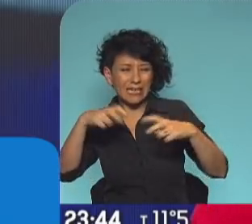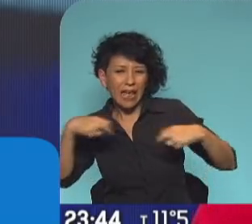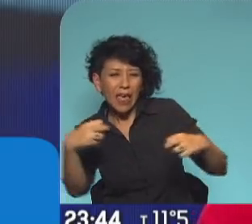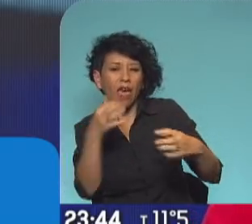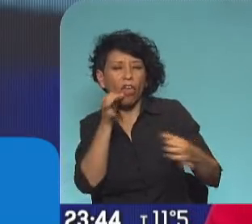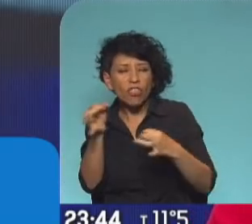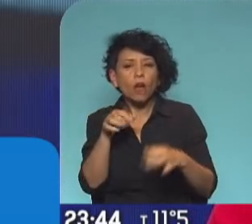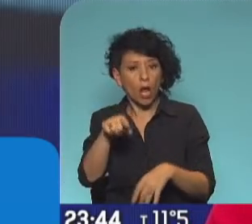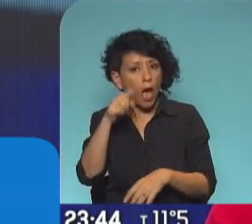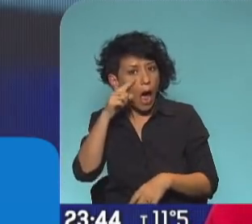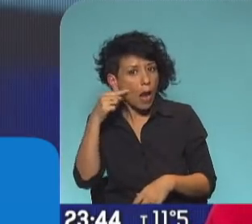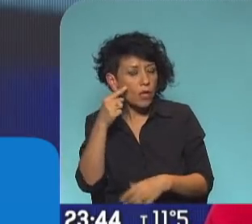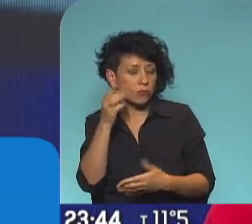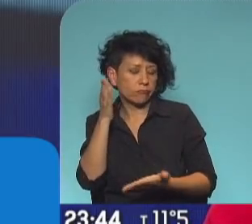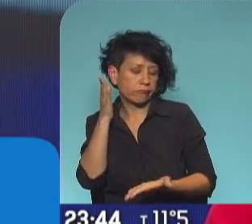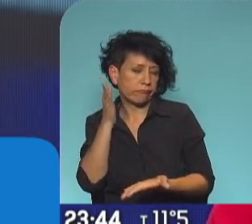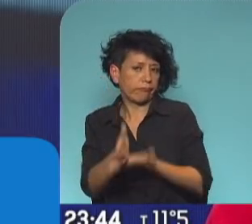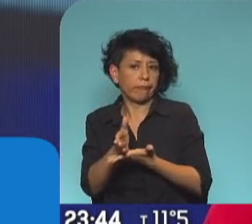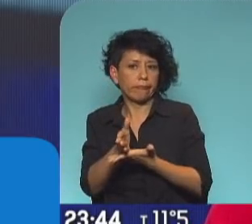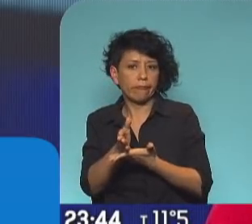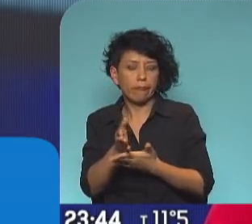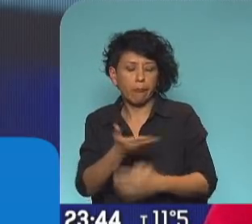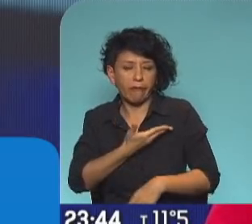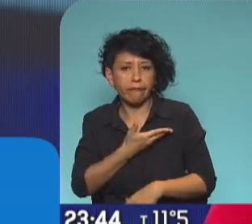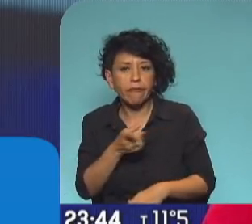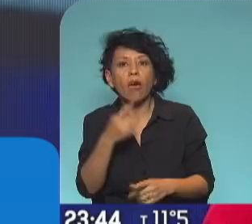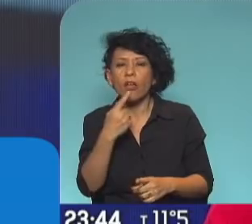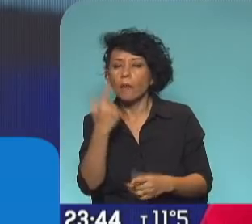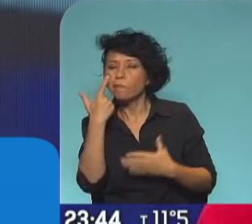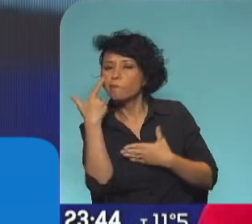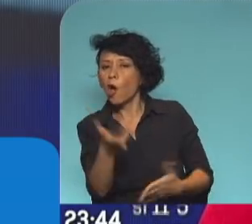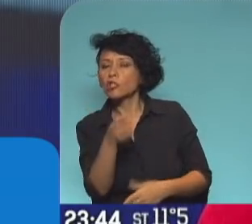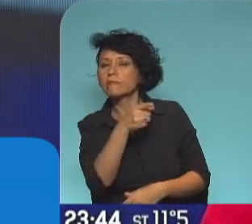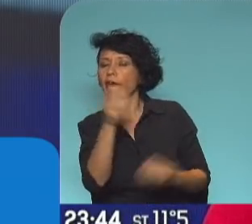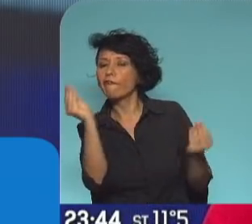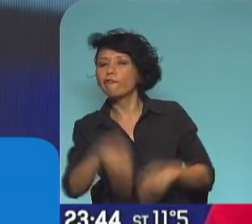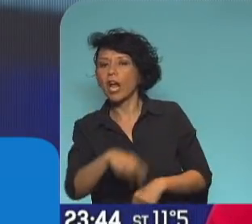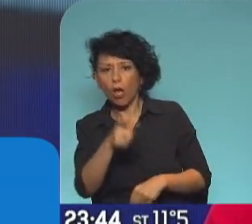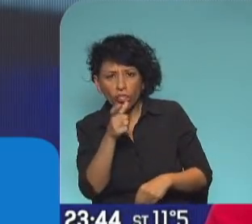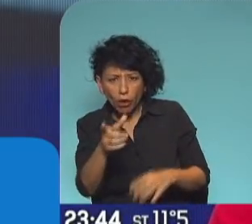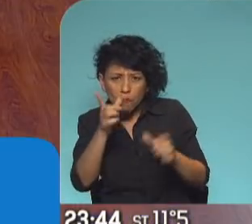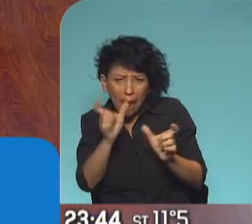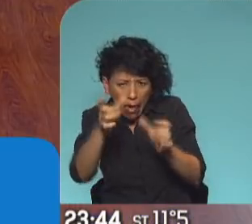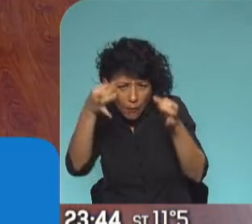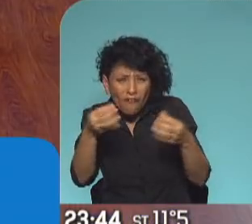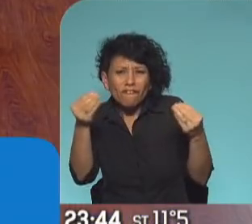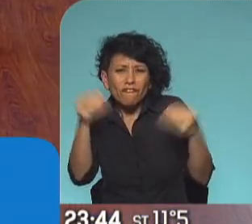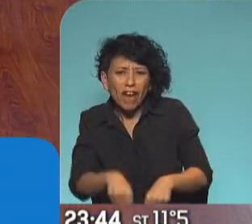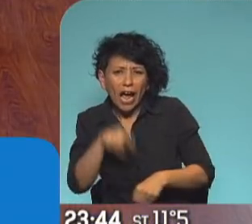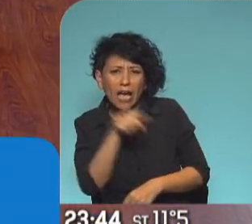Alberto Fernández fue muy duro de marcarle el fracaso, y lo dijo con todas las letras. Fracasó.